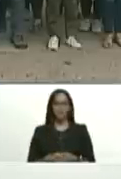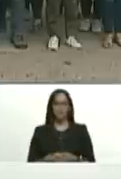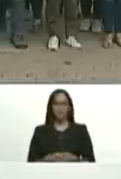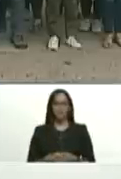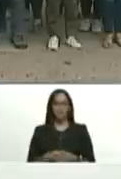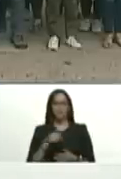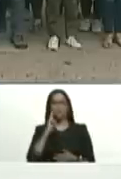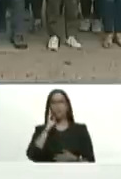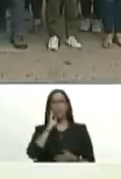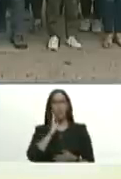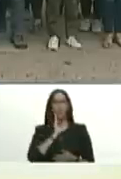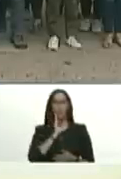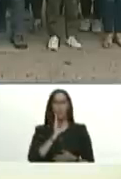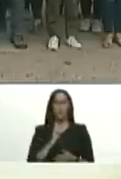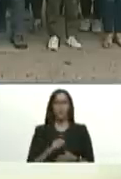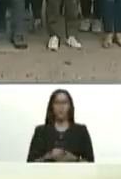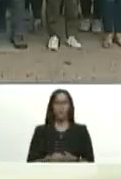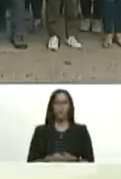Bolívar,